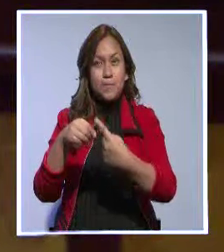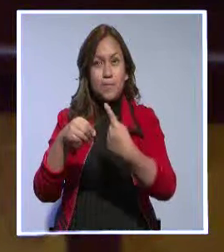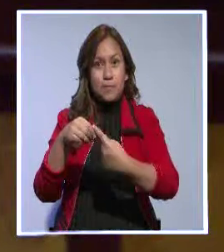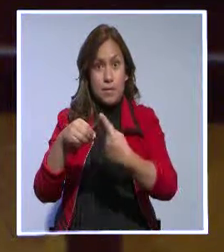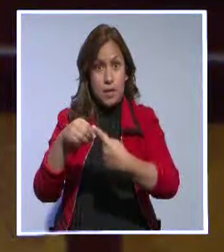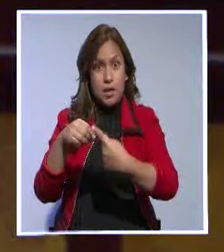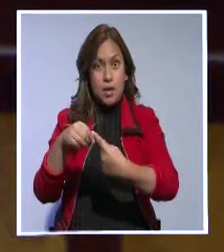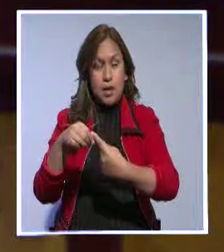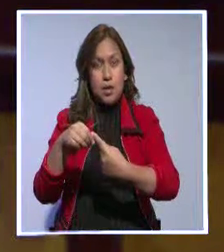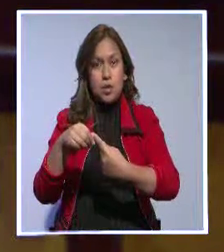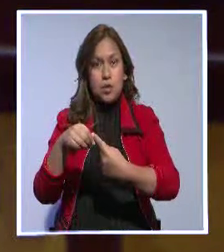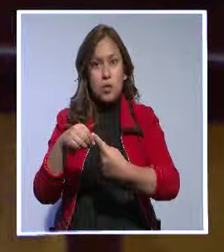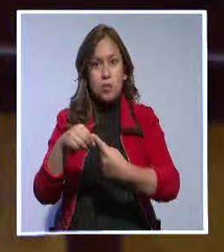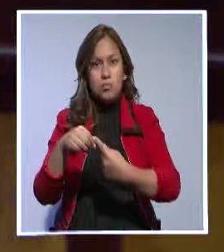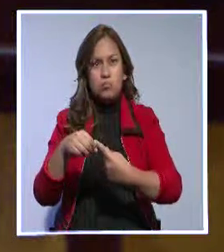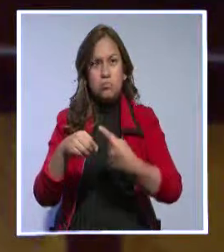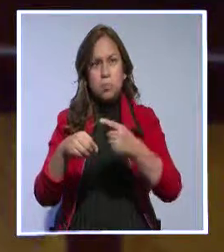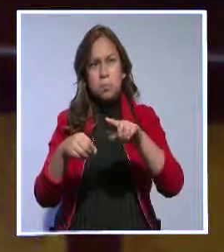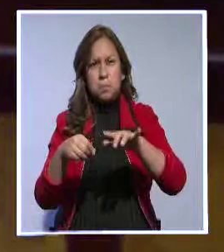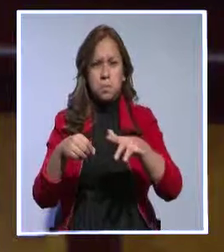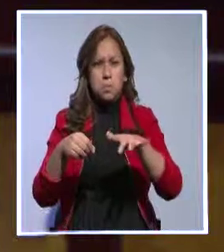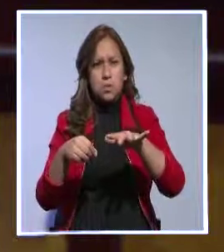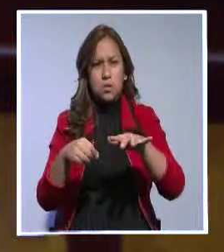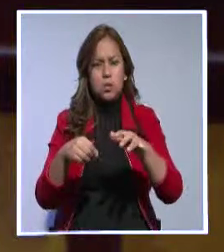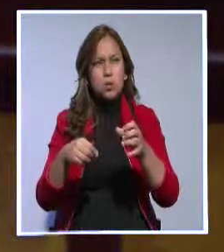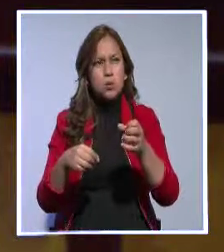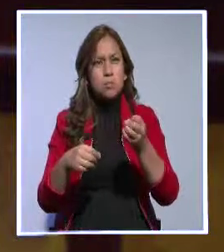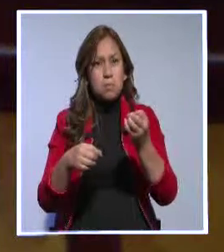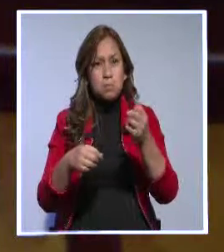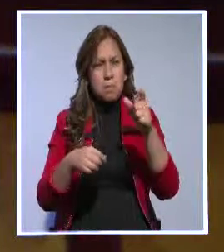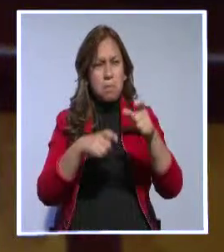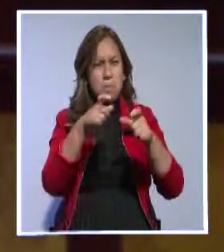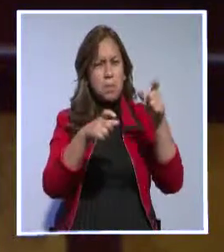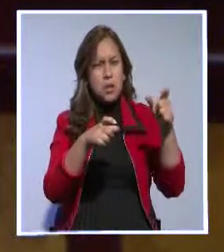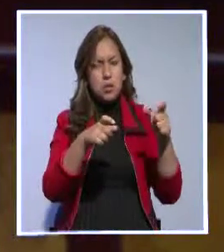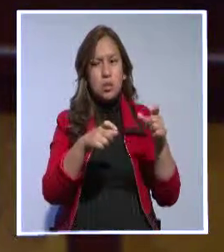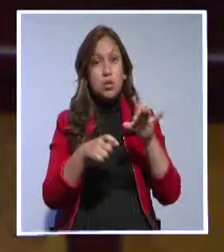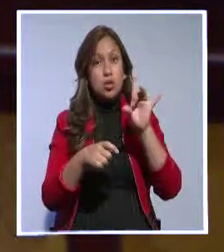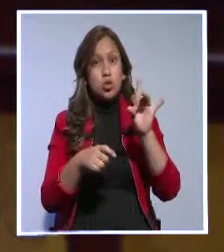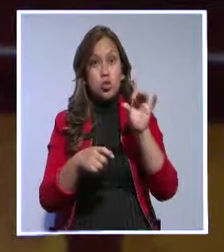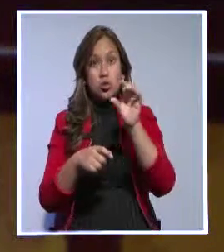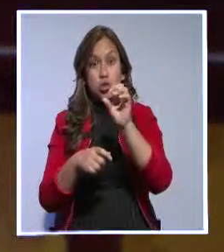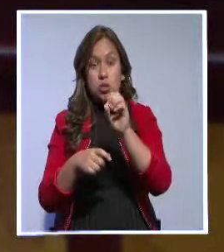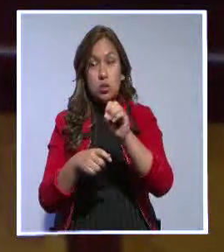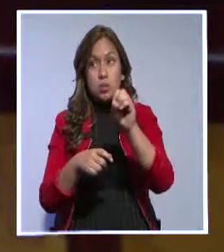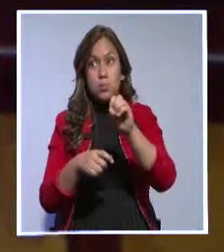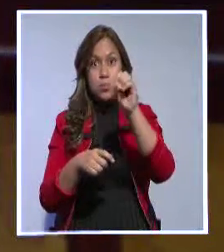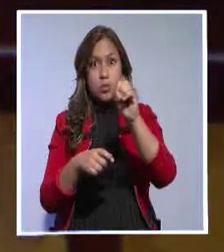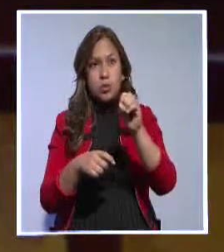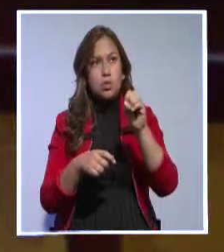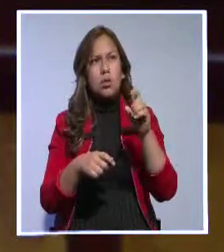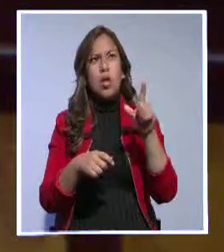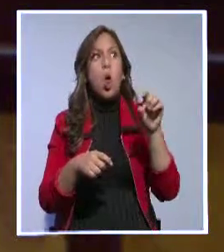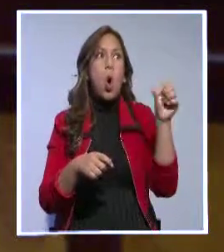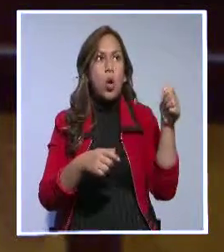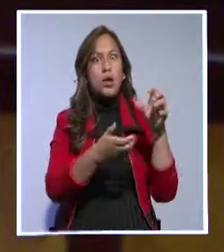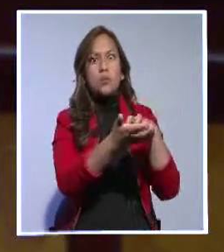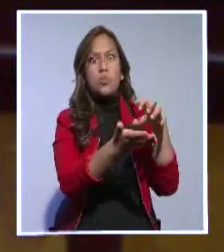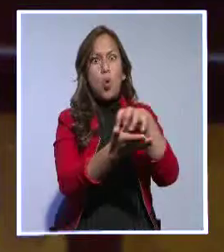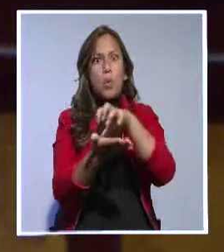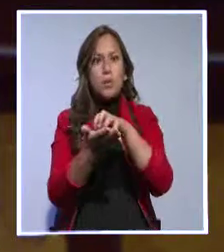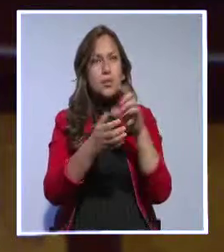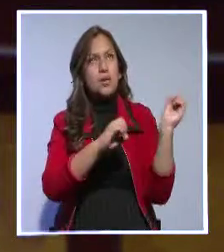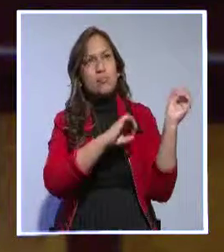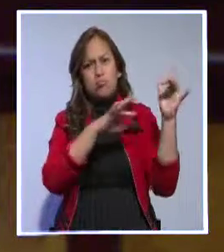población más importante que nos visitó en más del 80% son nacionales del 20 por ciento extranjeros